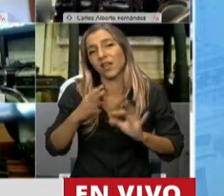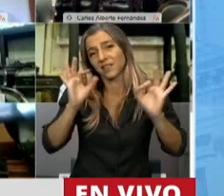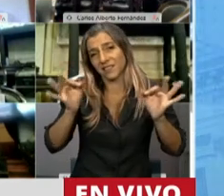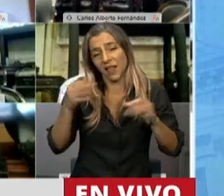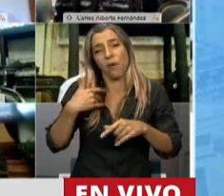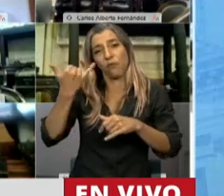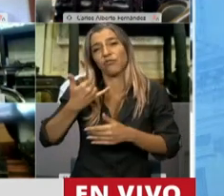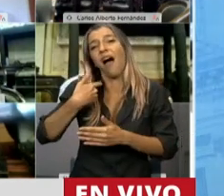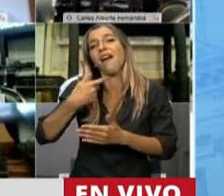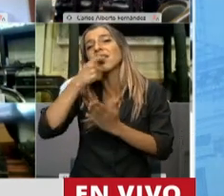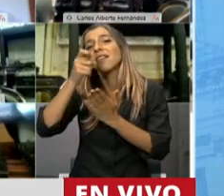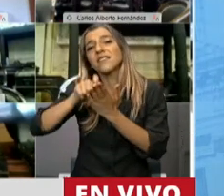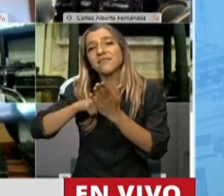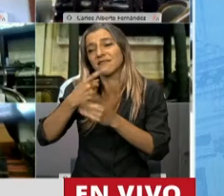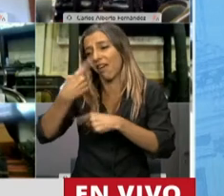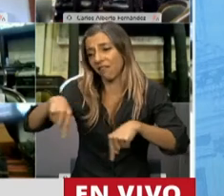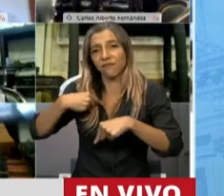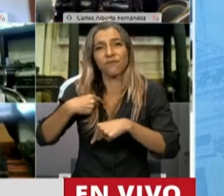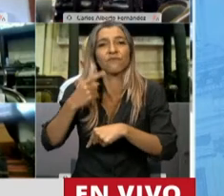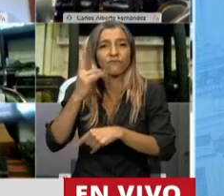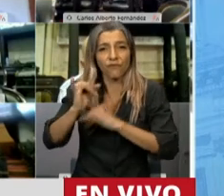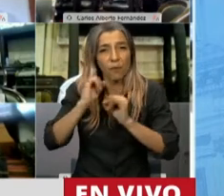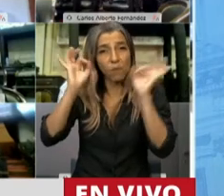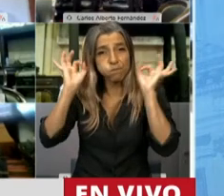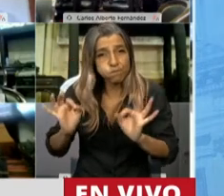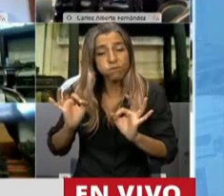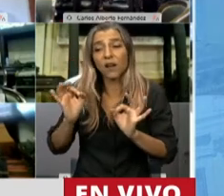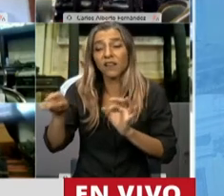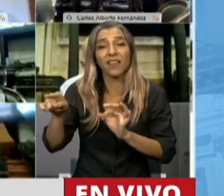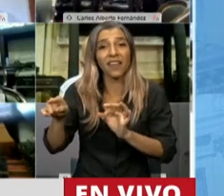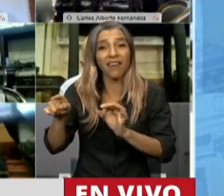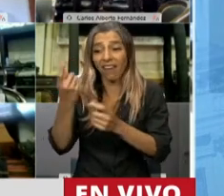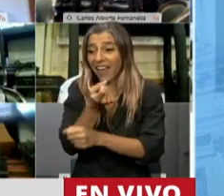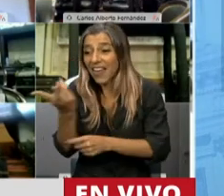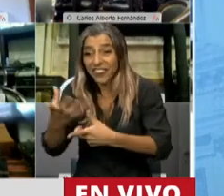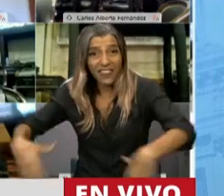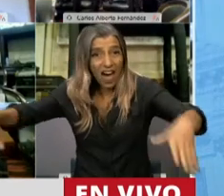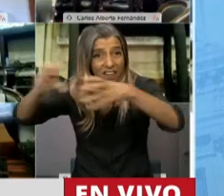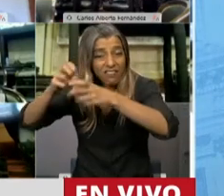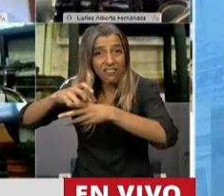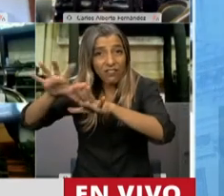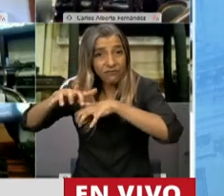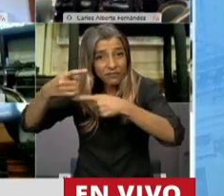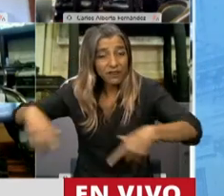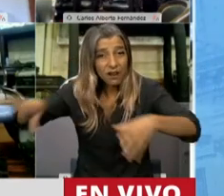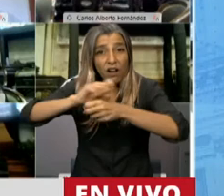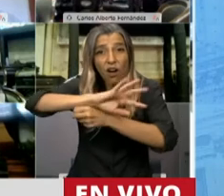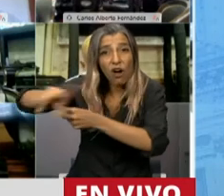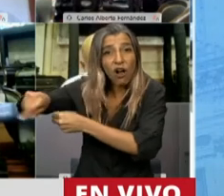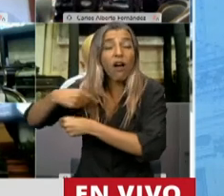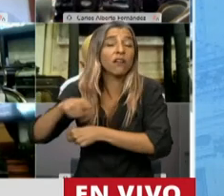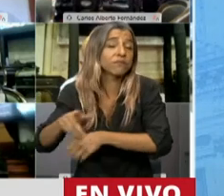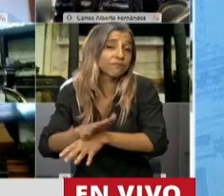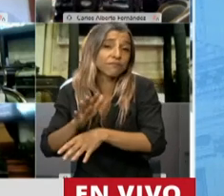de CRA, de estos silos bolsas que representan ni más ni menos que nuestro producto